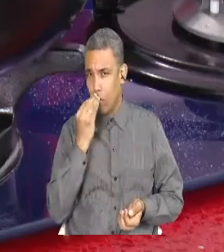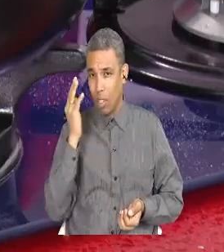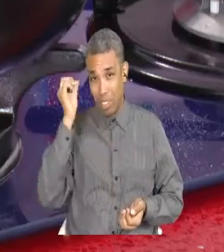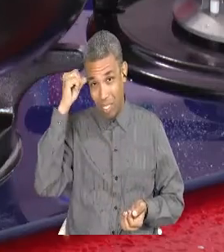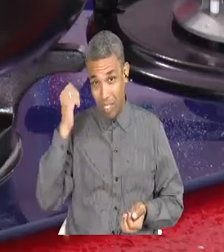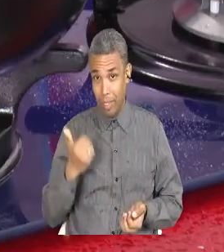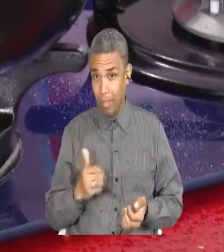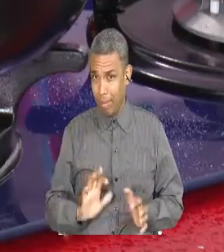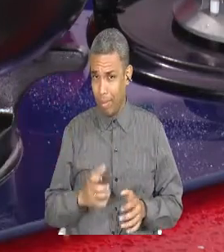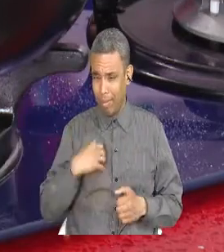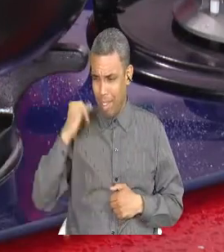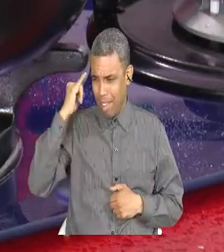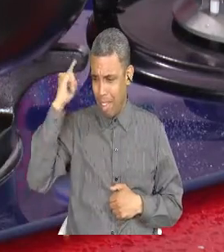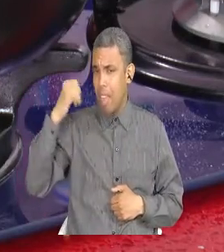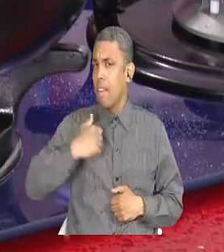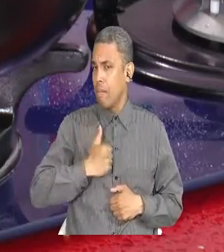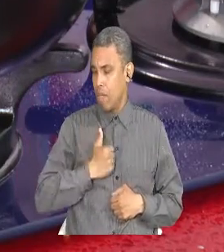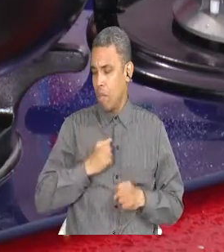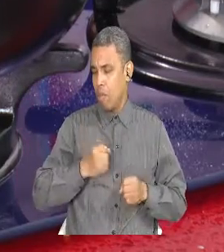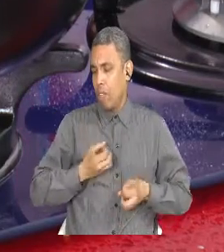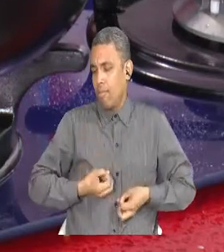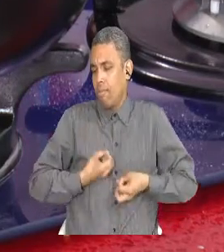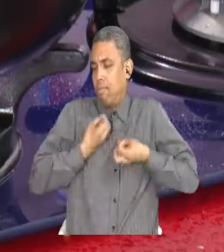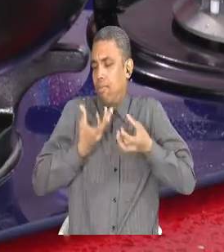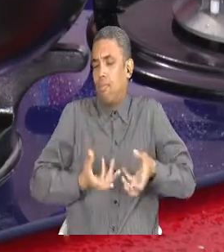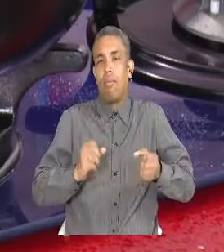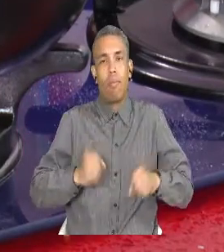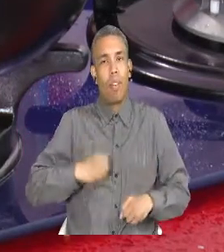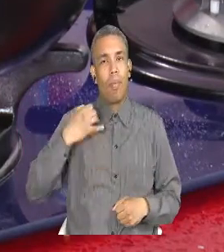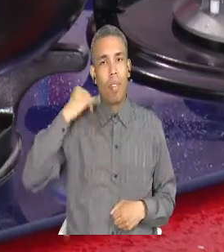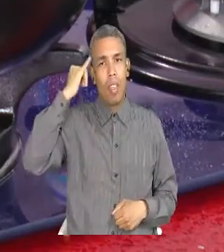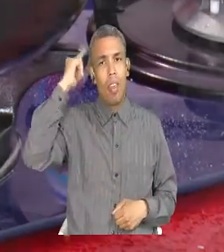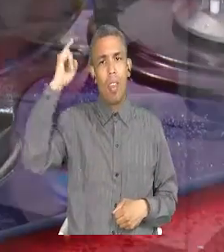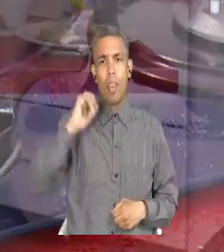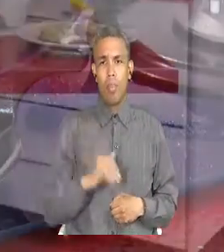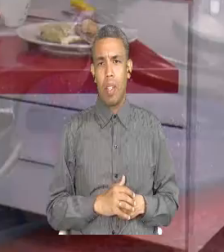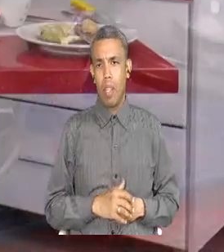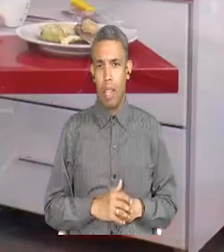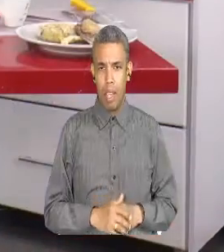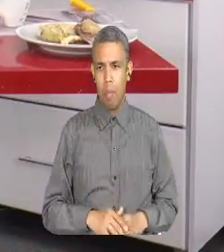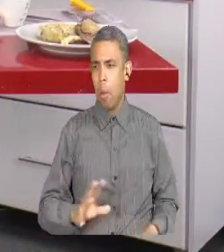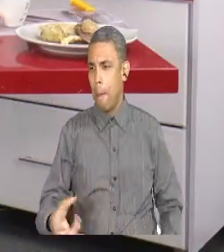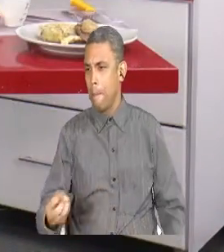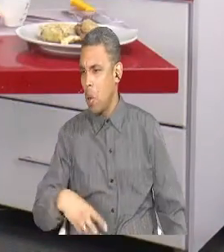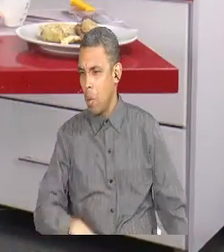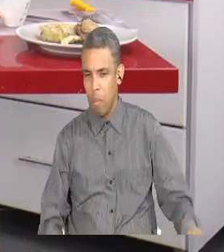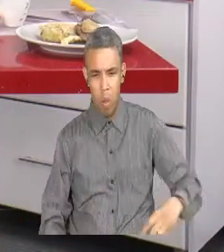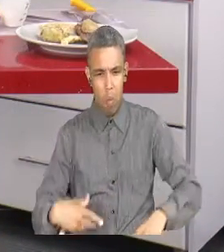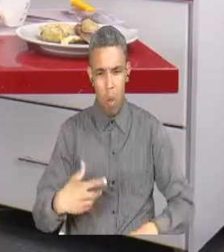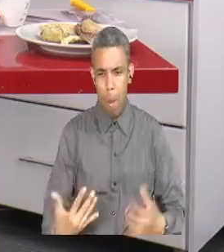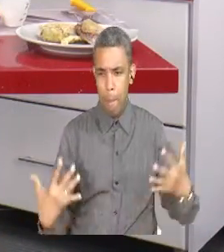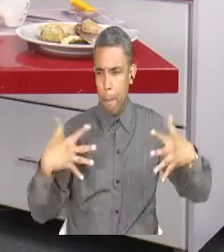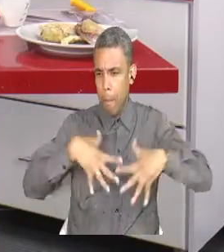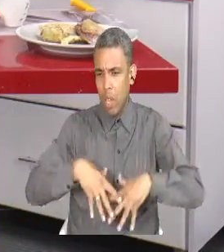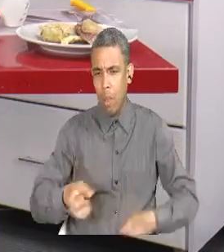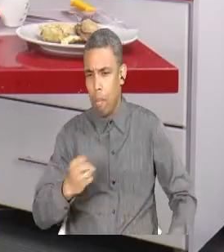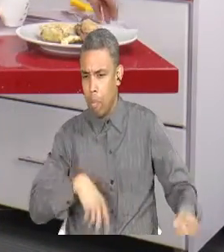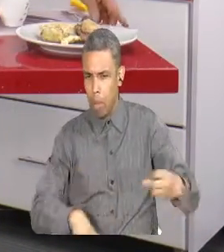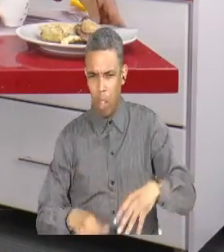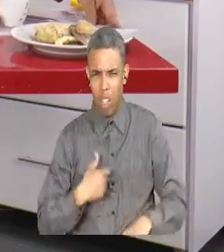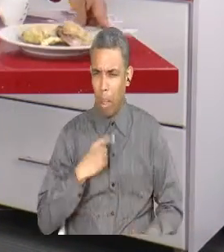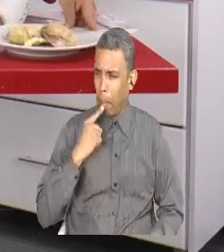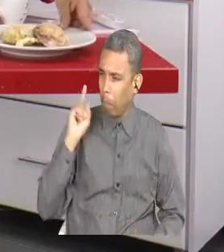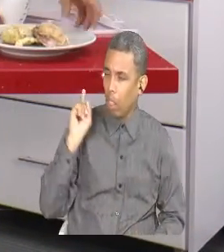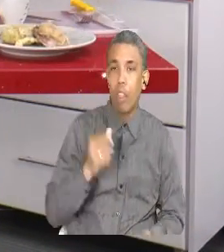algo diferente, innovar. De pronto las personas dicen, no, mezclar esas cosas, hay que arriesgarse. Ajá. Los sabores. Obviamente, pues uno